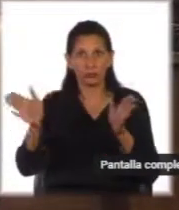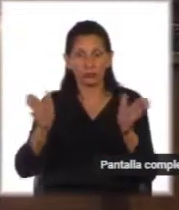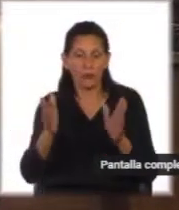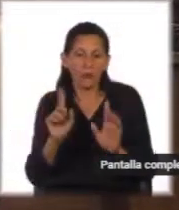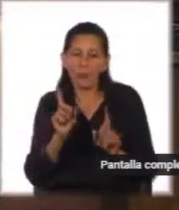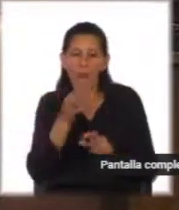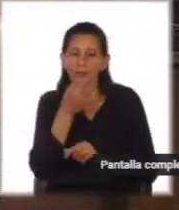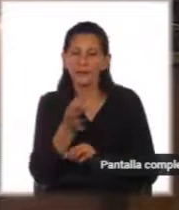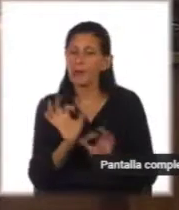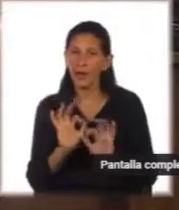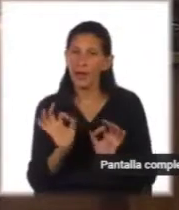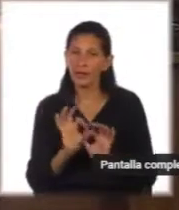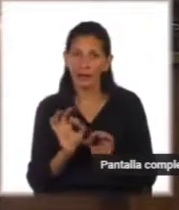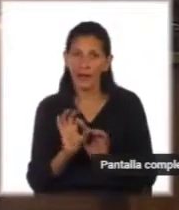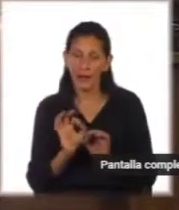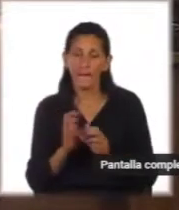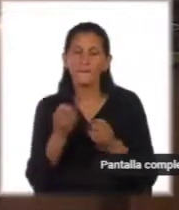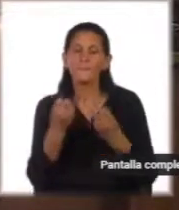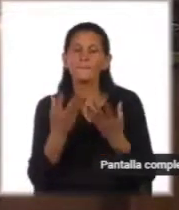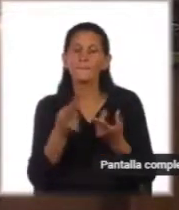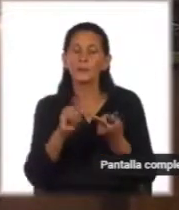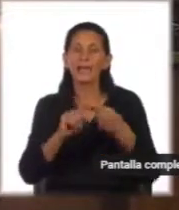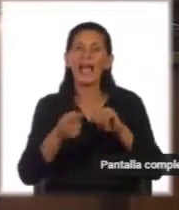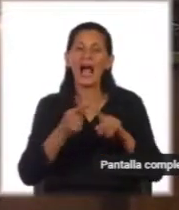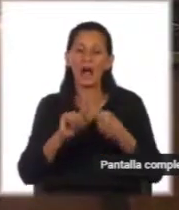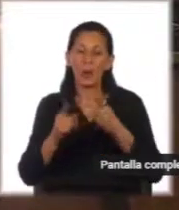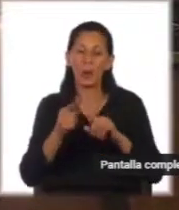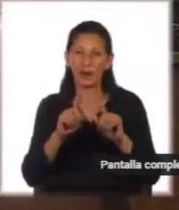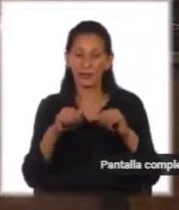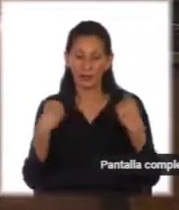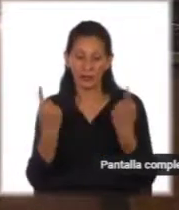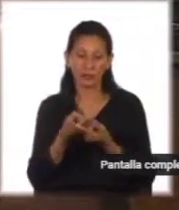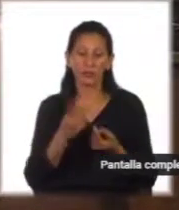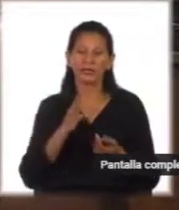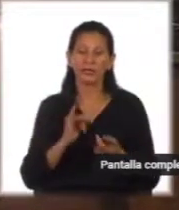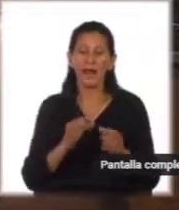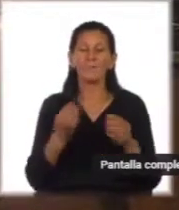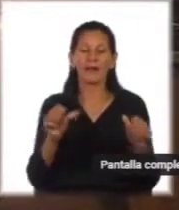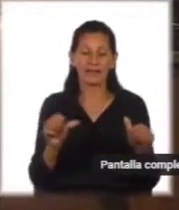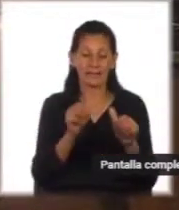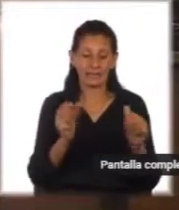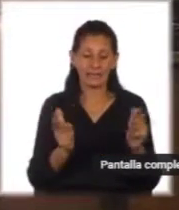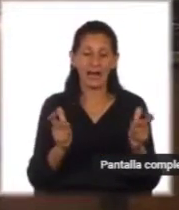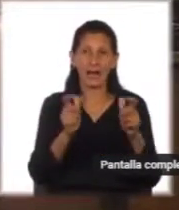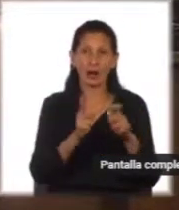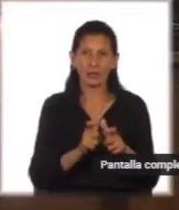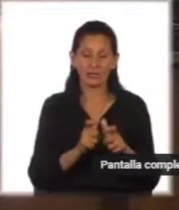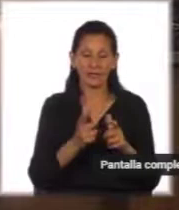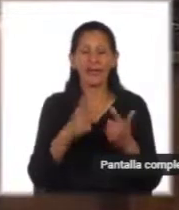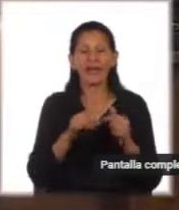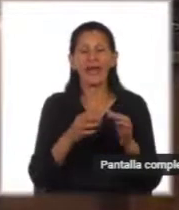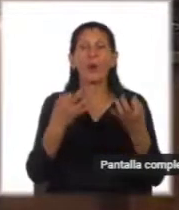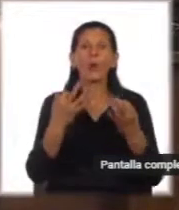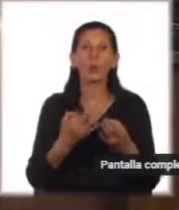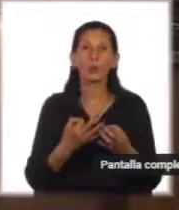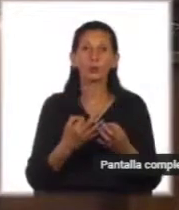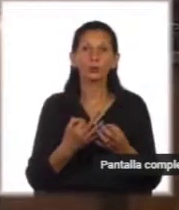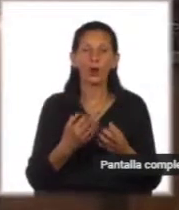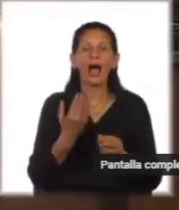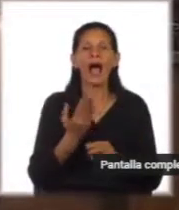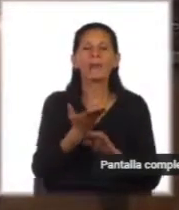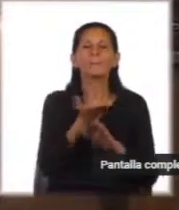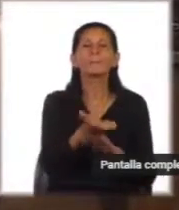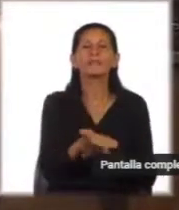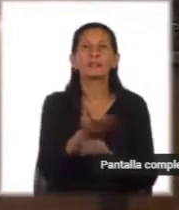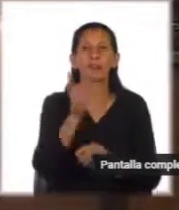nada, porque el acuerdo que teníamos para que hoy funcionara la comisión era justamente, a solicitud